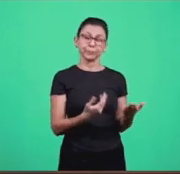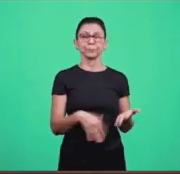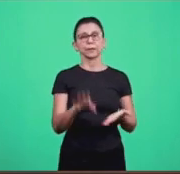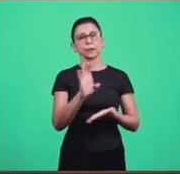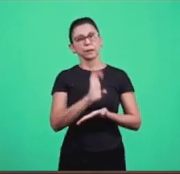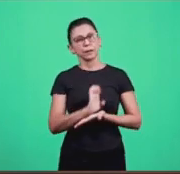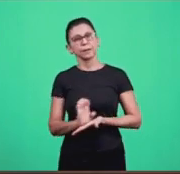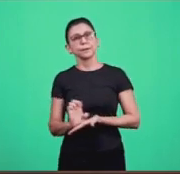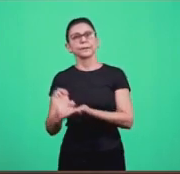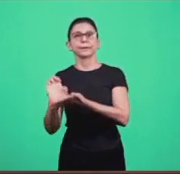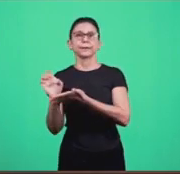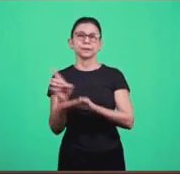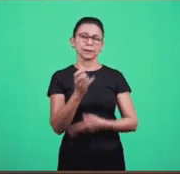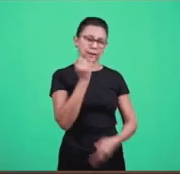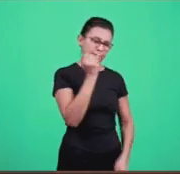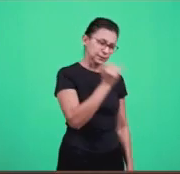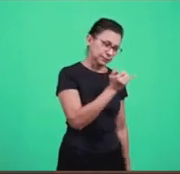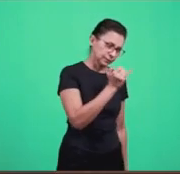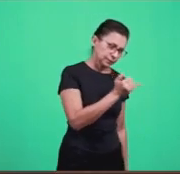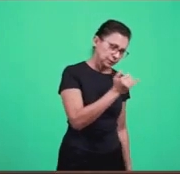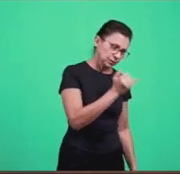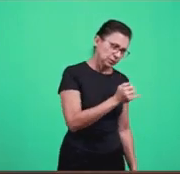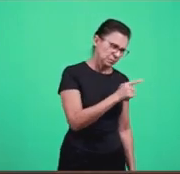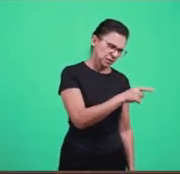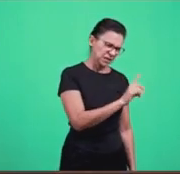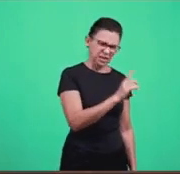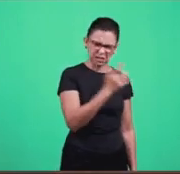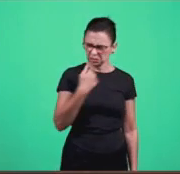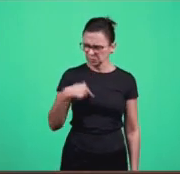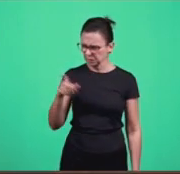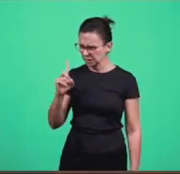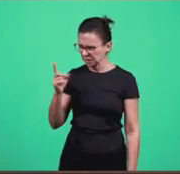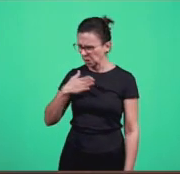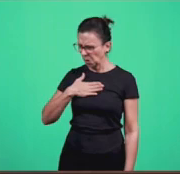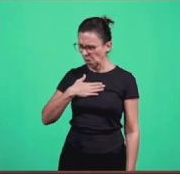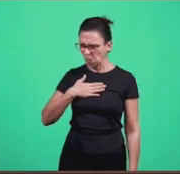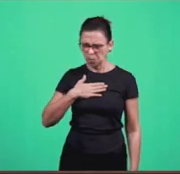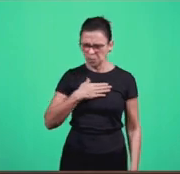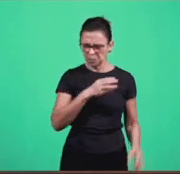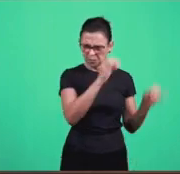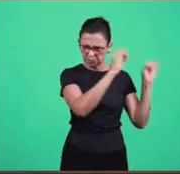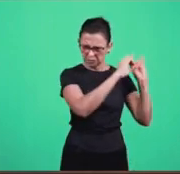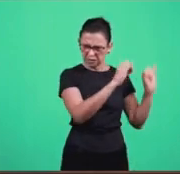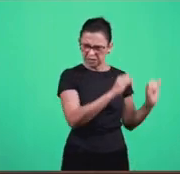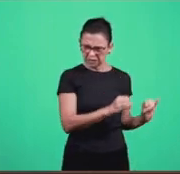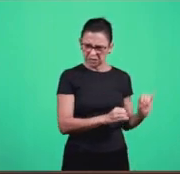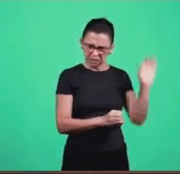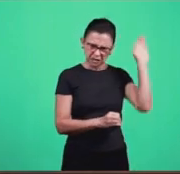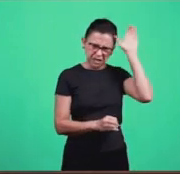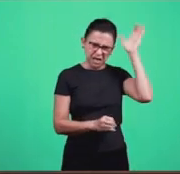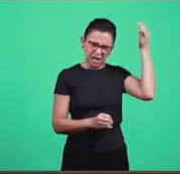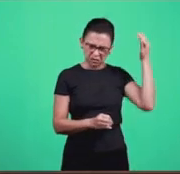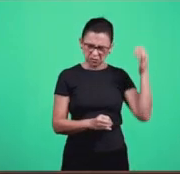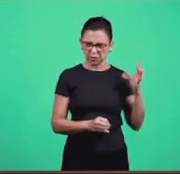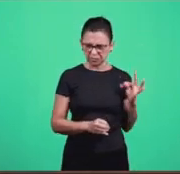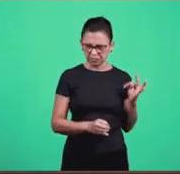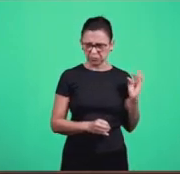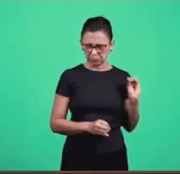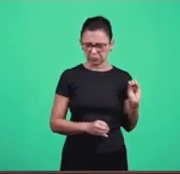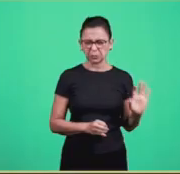Aunque Elías trajo esa palabra, él tenía un Dios que podía resolver su problema en su mente,